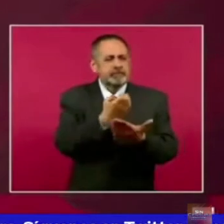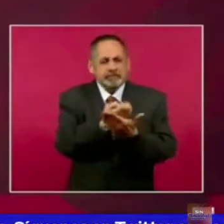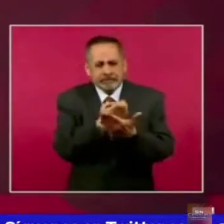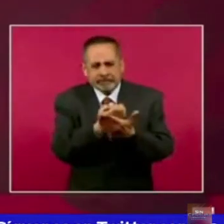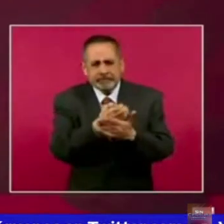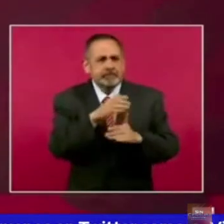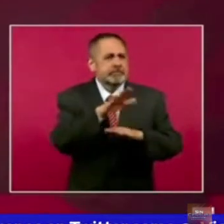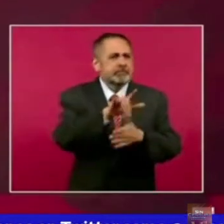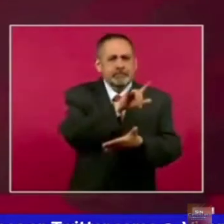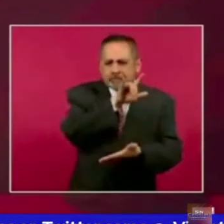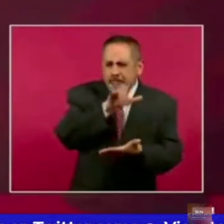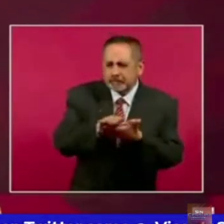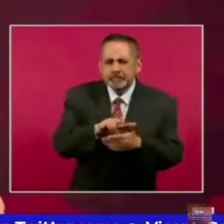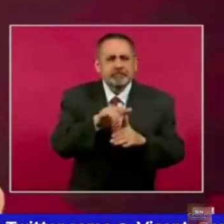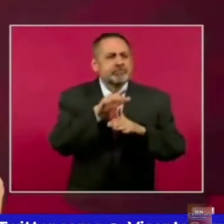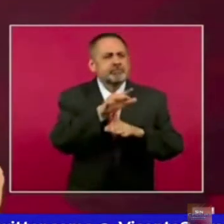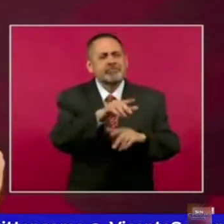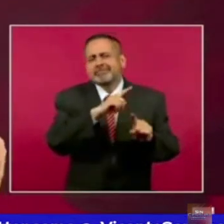internacionales